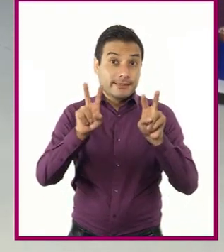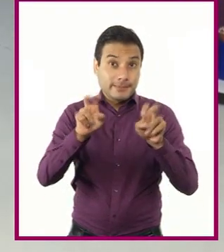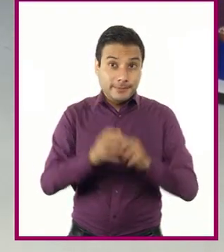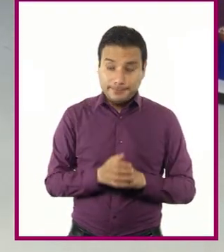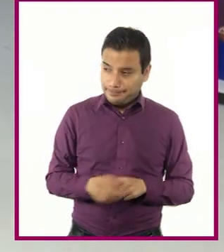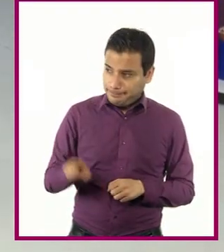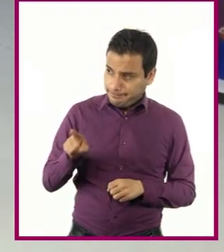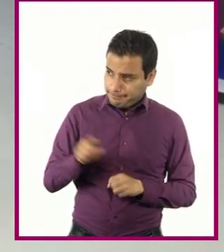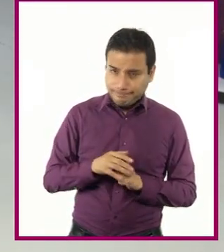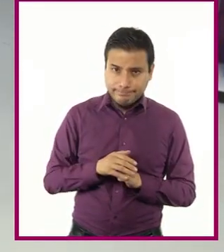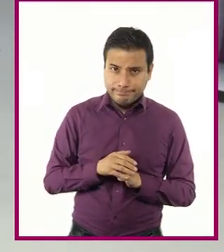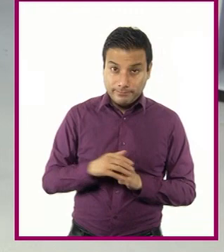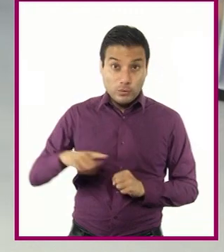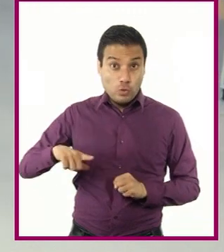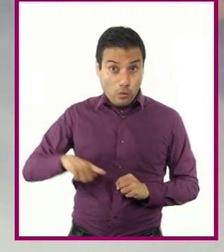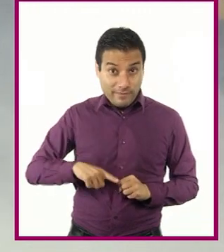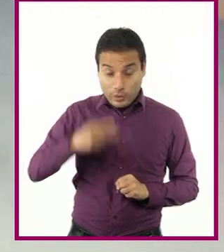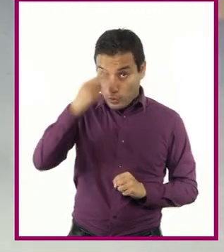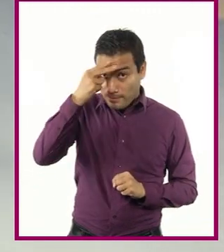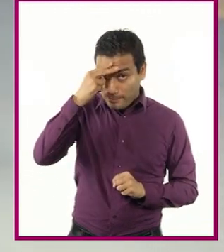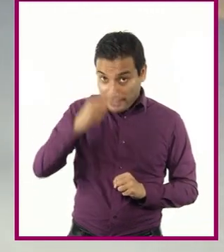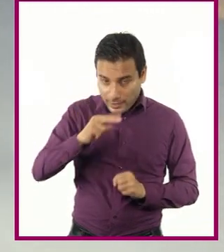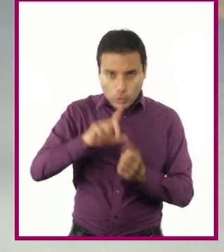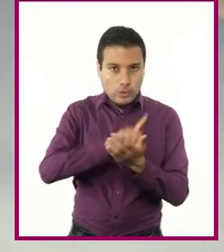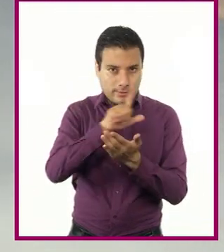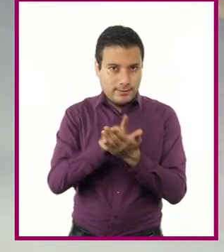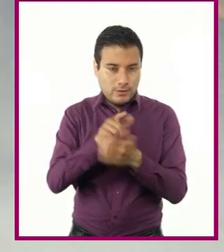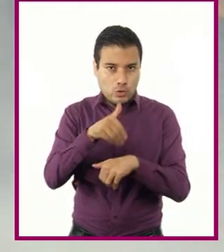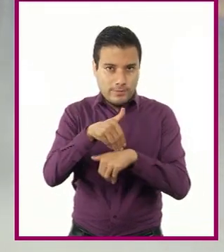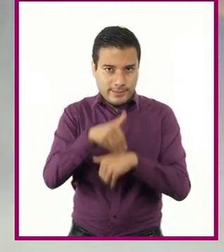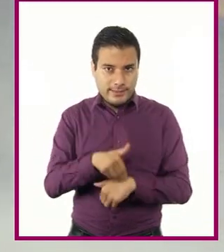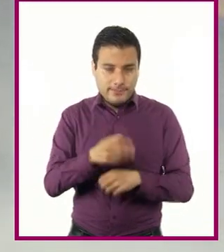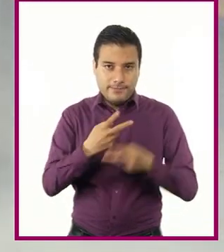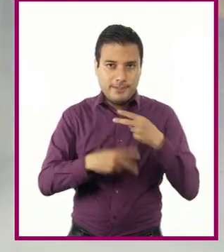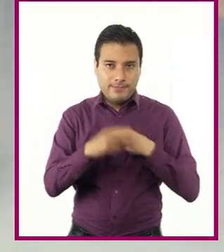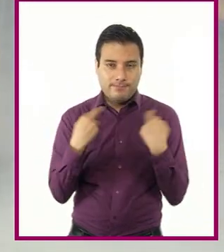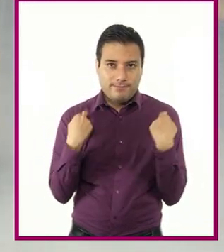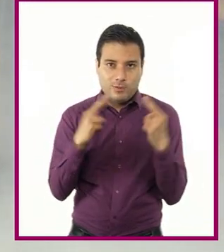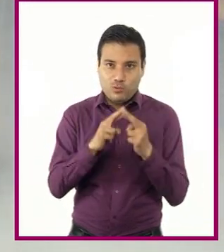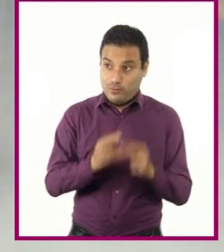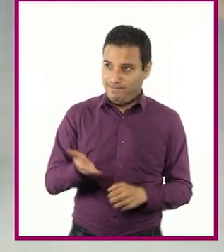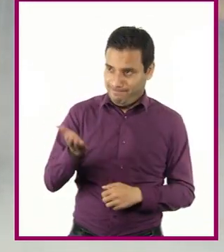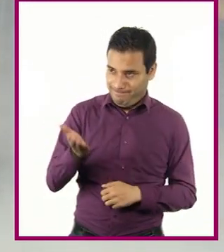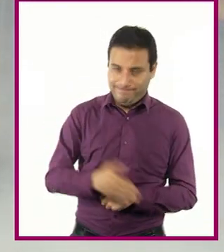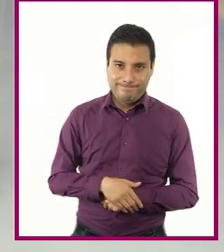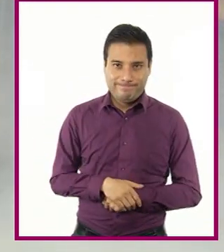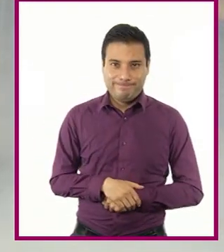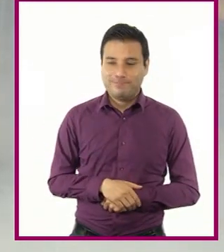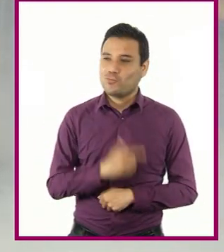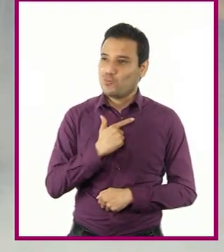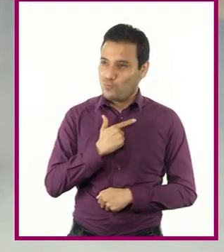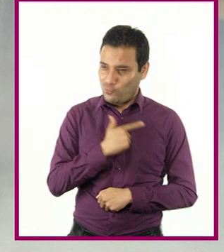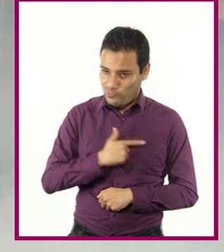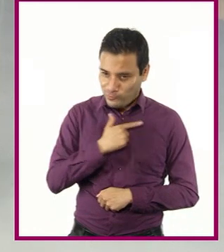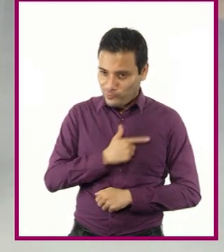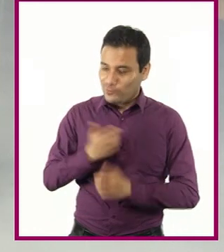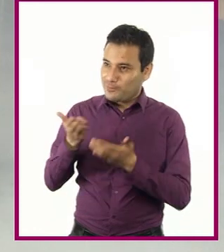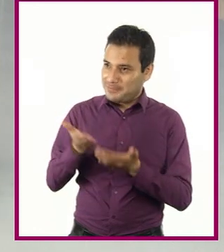Mexicano, un Estado de Derecho, contamos de nuevo con la presencia del profesor Humberto Vivero Hernández. Es un gusto tenerte